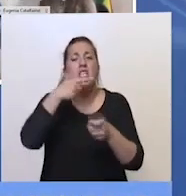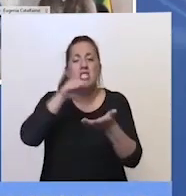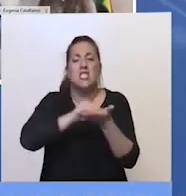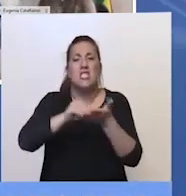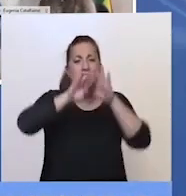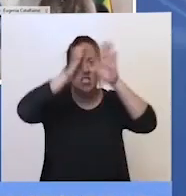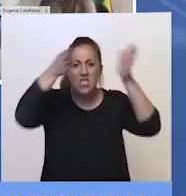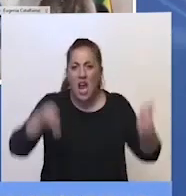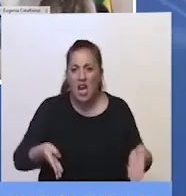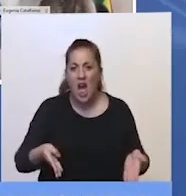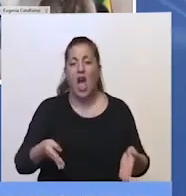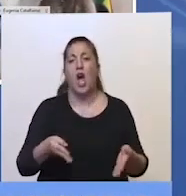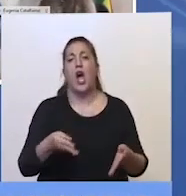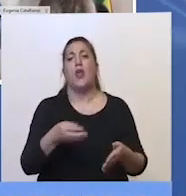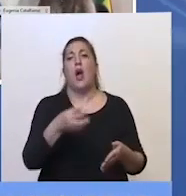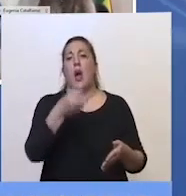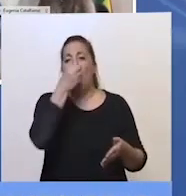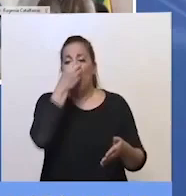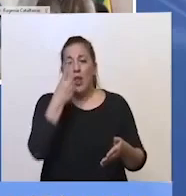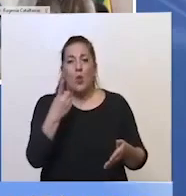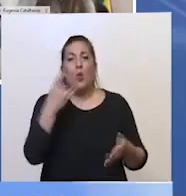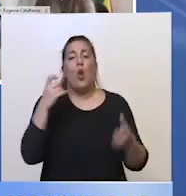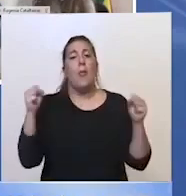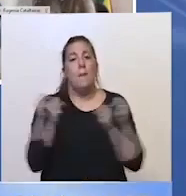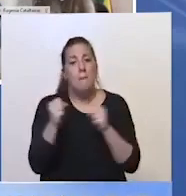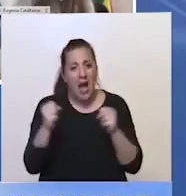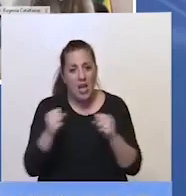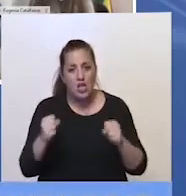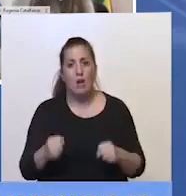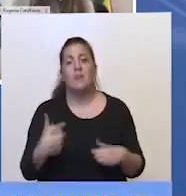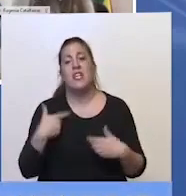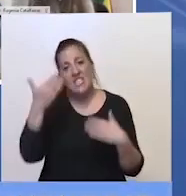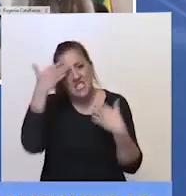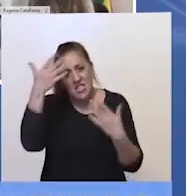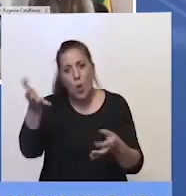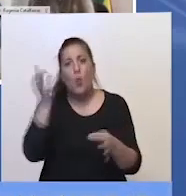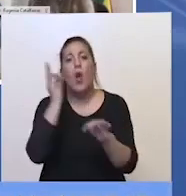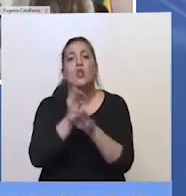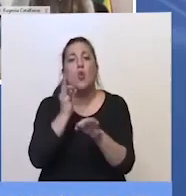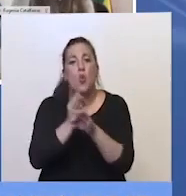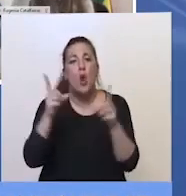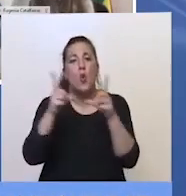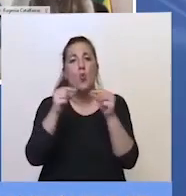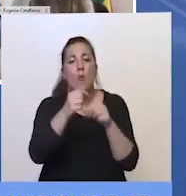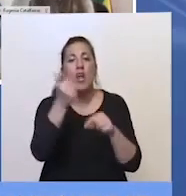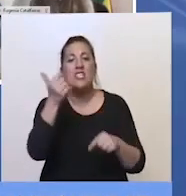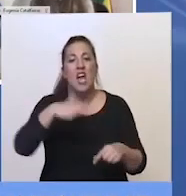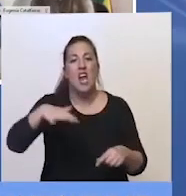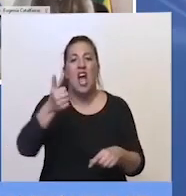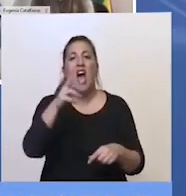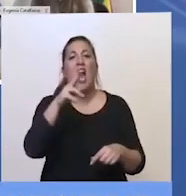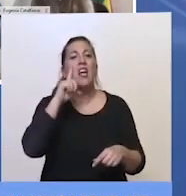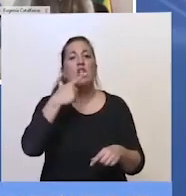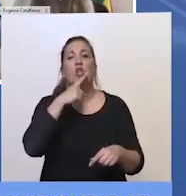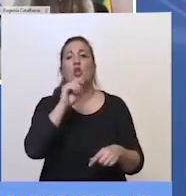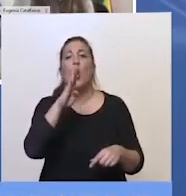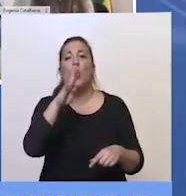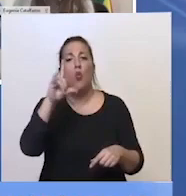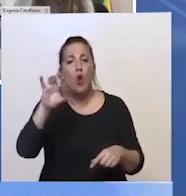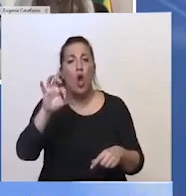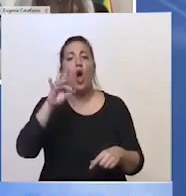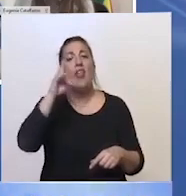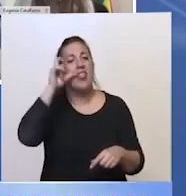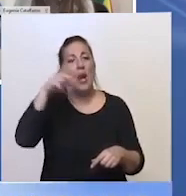Nación, el 21 de mayo, un saludo a la Escuela Normal Superior número 6 de Aristóbulo del Valle, que cumple hoy